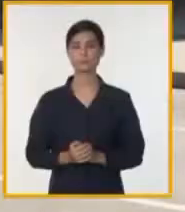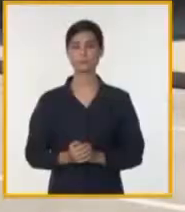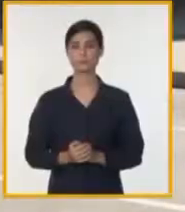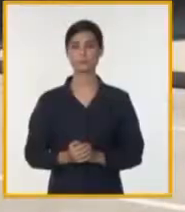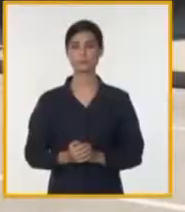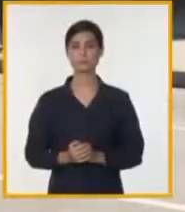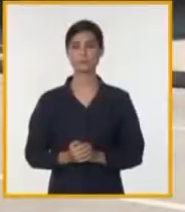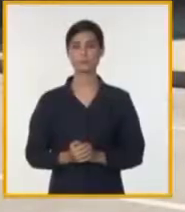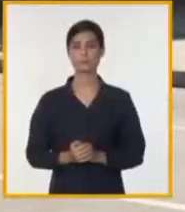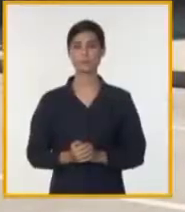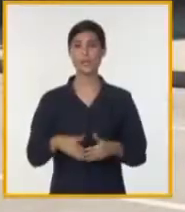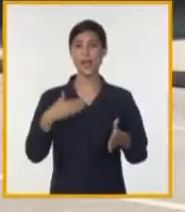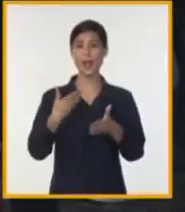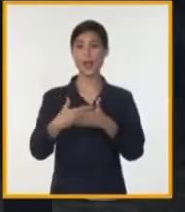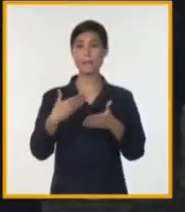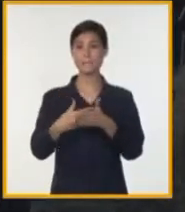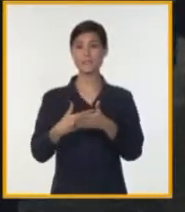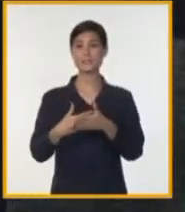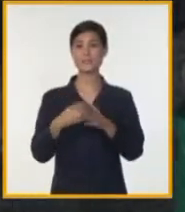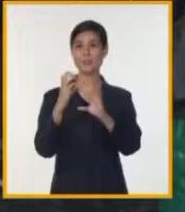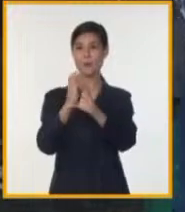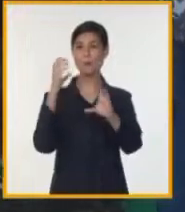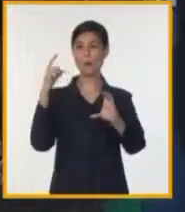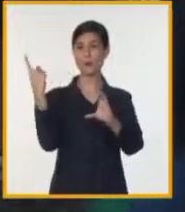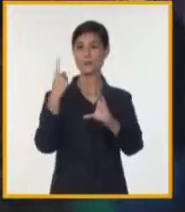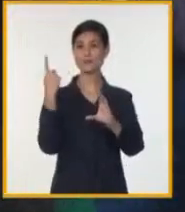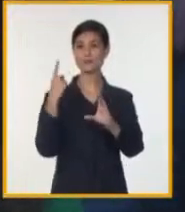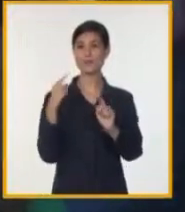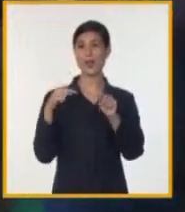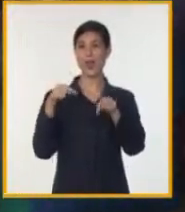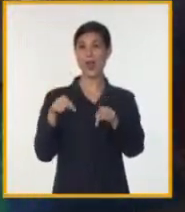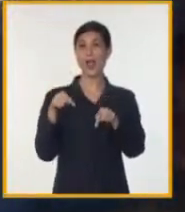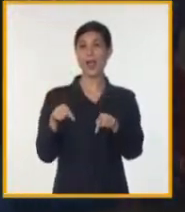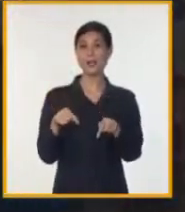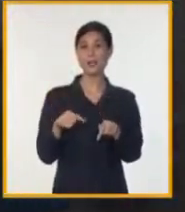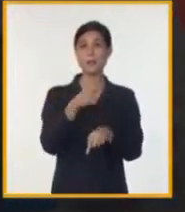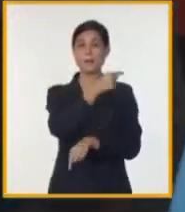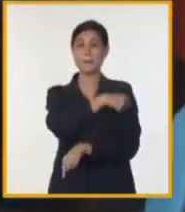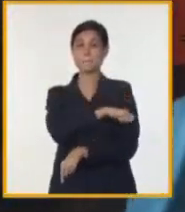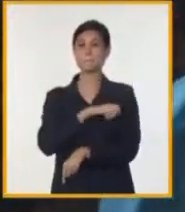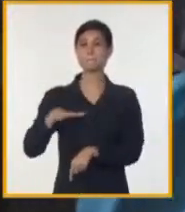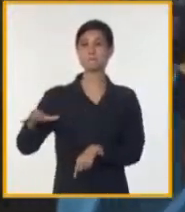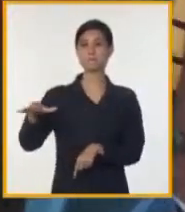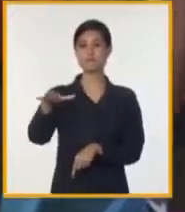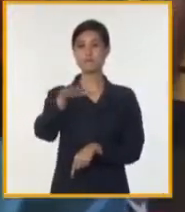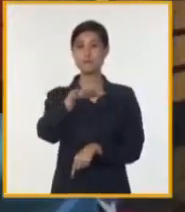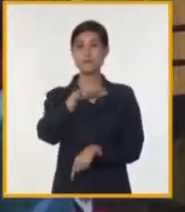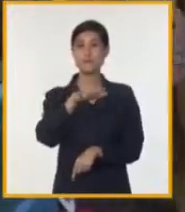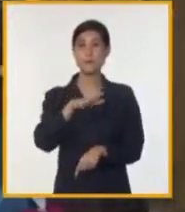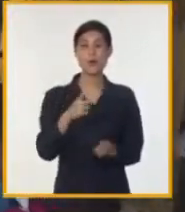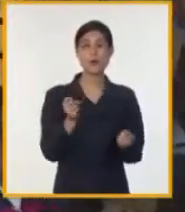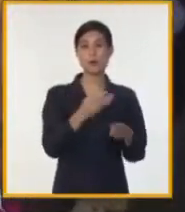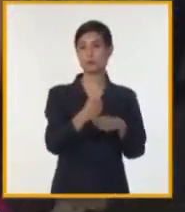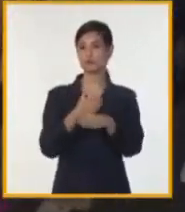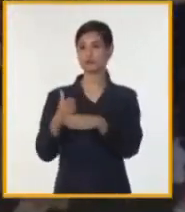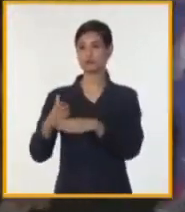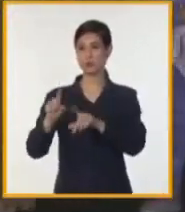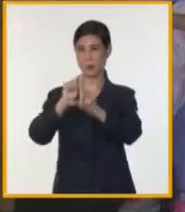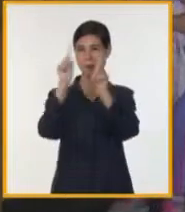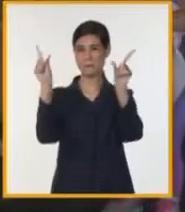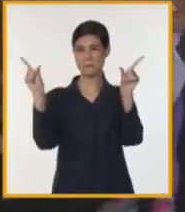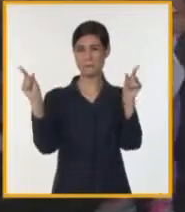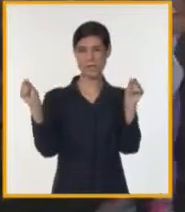La empresa de ómnibus nacionales mantiene una programación diaria de salidas y arribos hasta y desde casi todos los rincones del país.